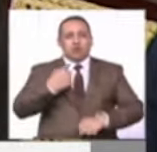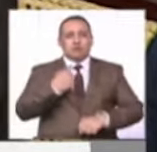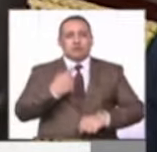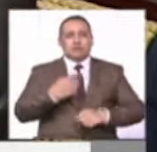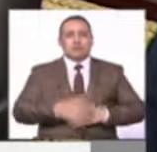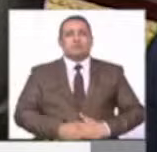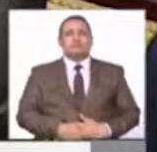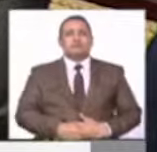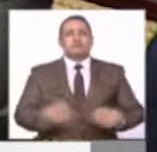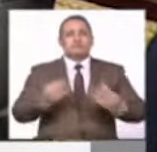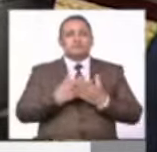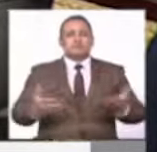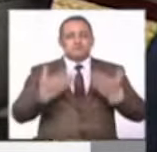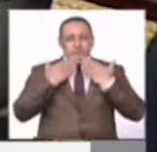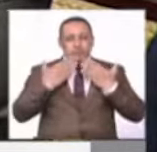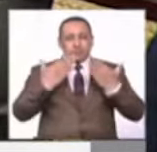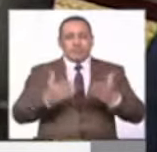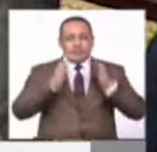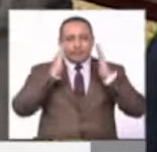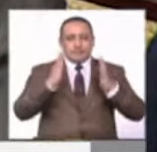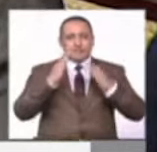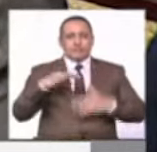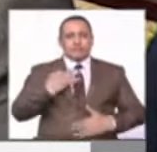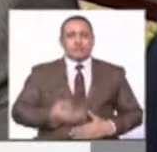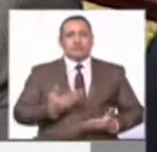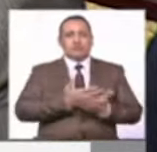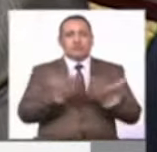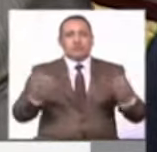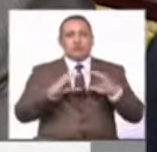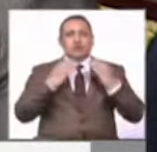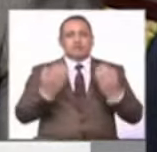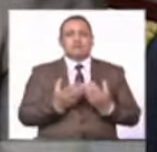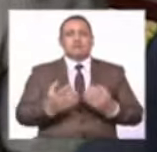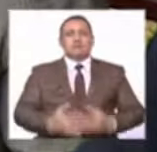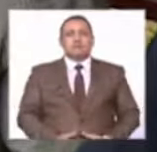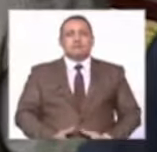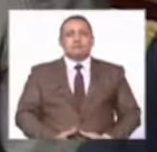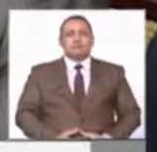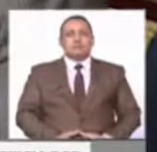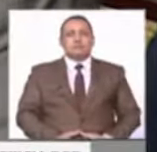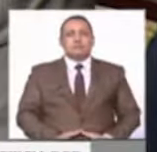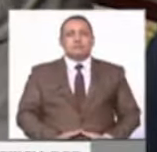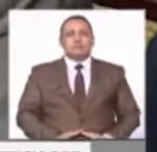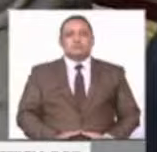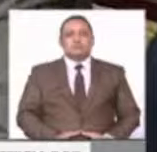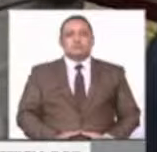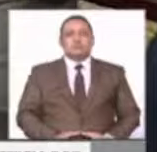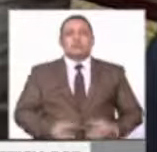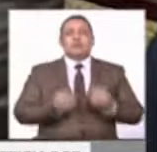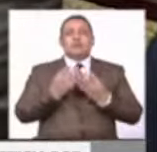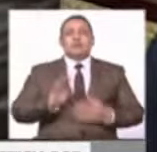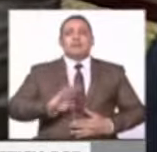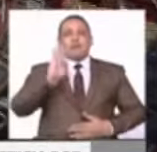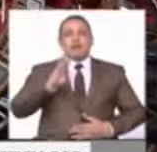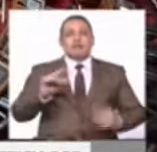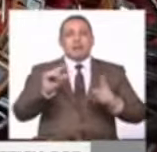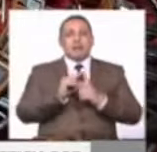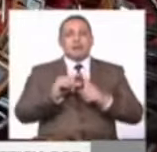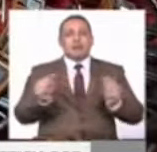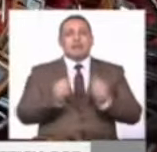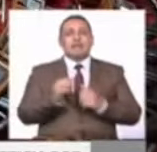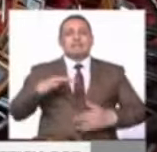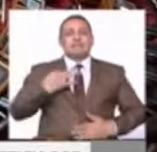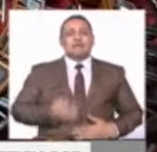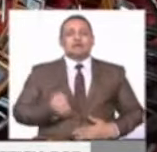mi Muchas gracias por su atención señoras y señores congresistas bien tiene la palabra el